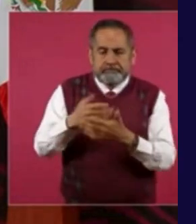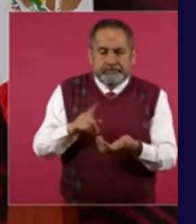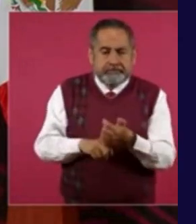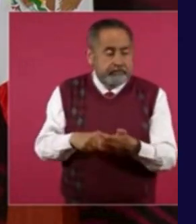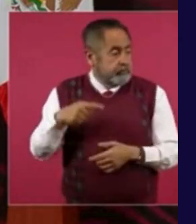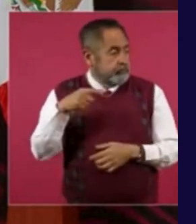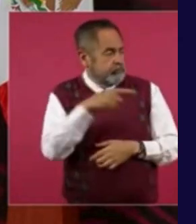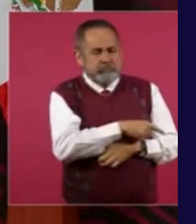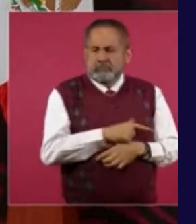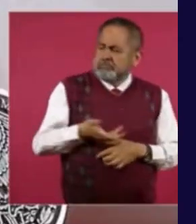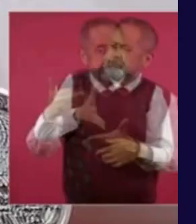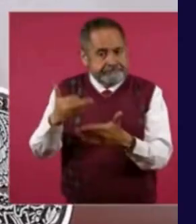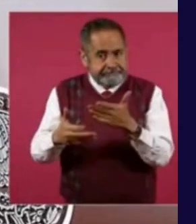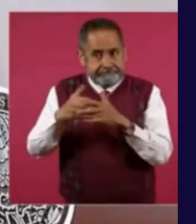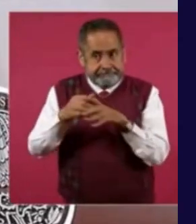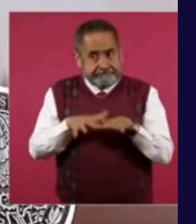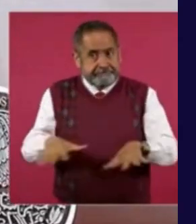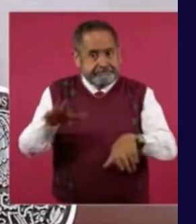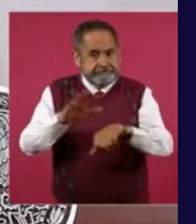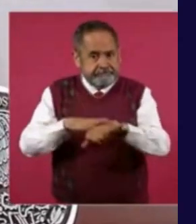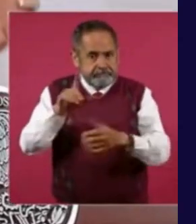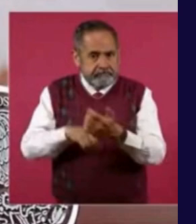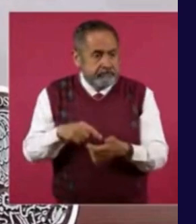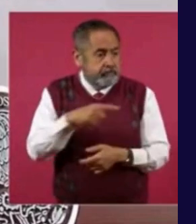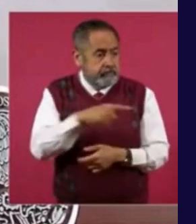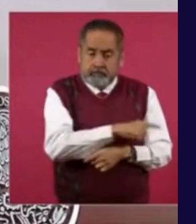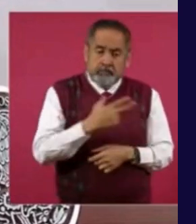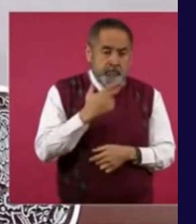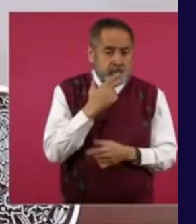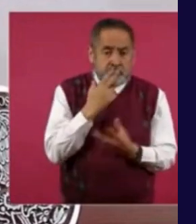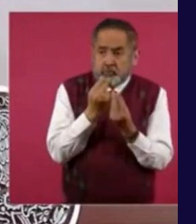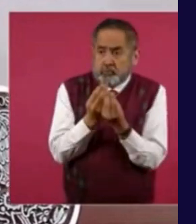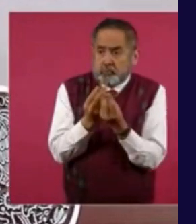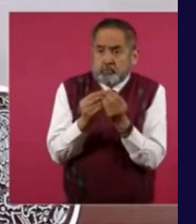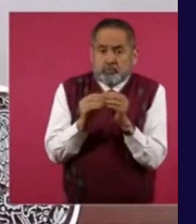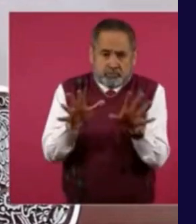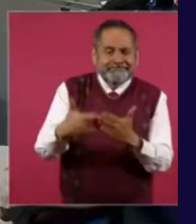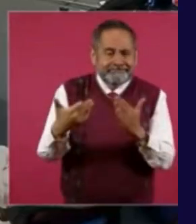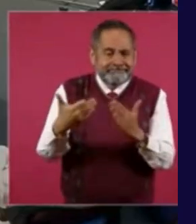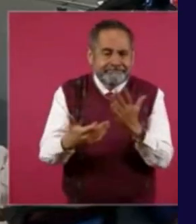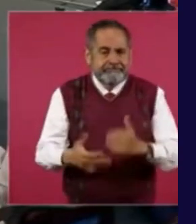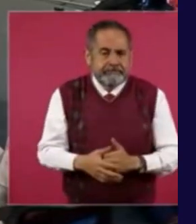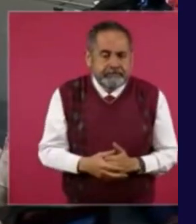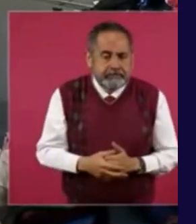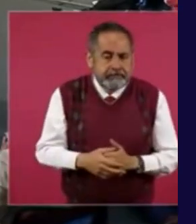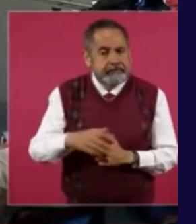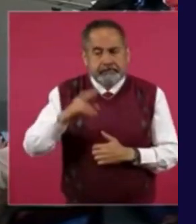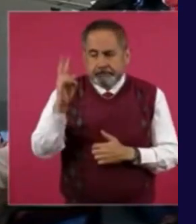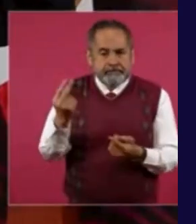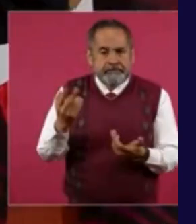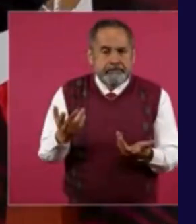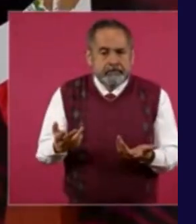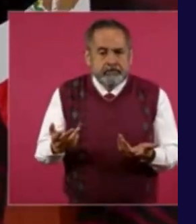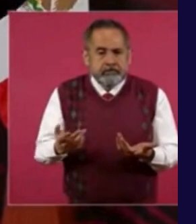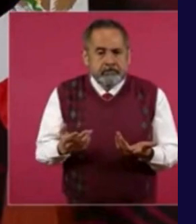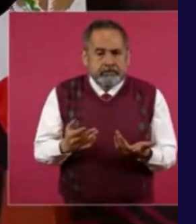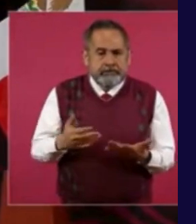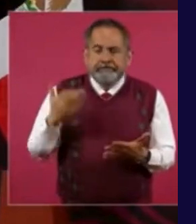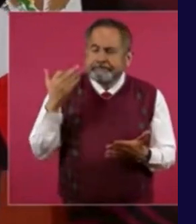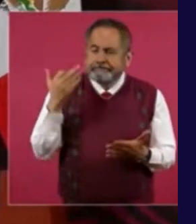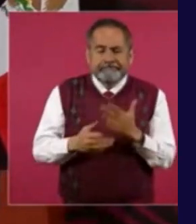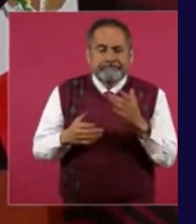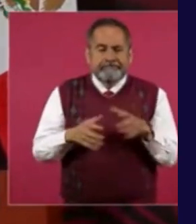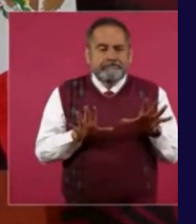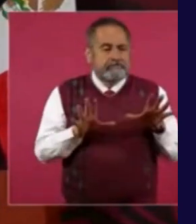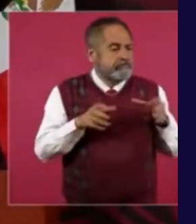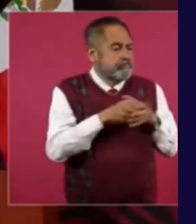Comisión Nacional de cultura física y deporte conade y en algunos casos también reciben apoyo de la secretaría de la defensa